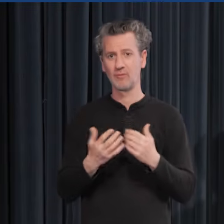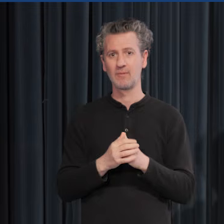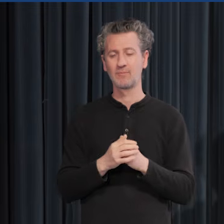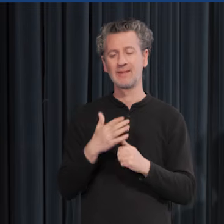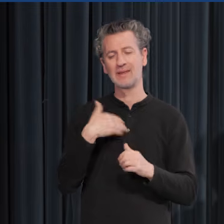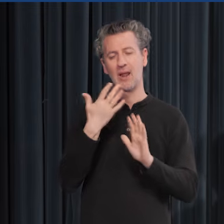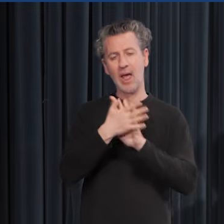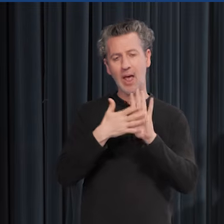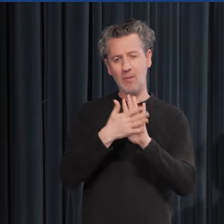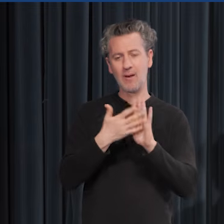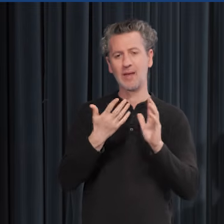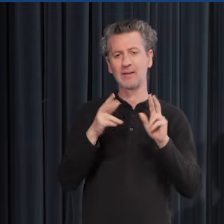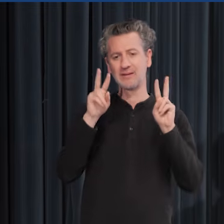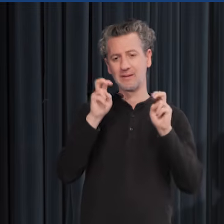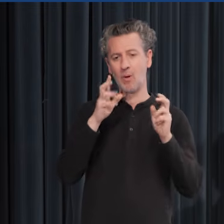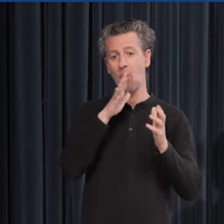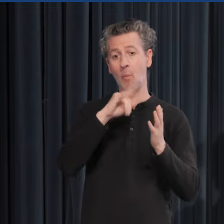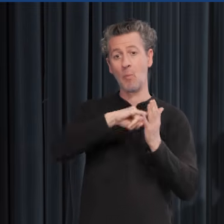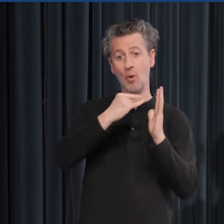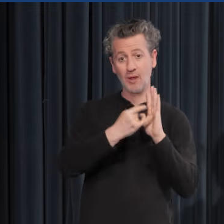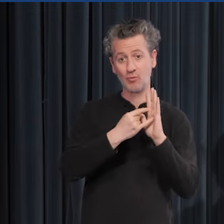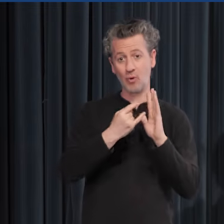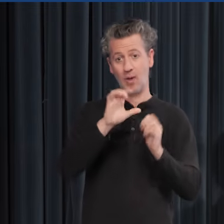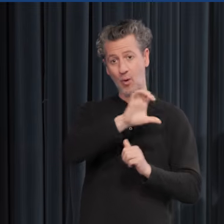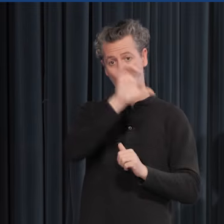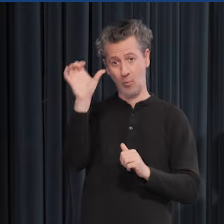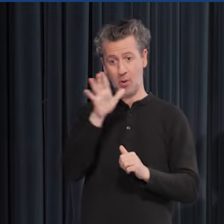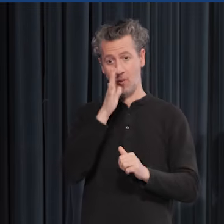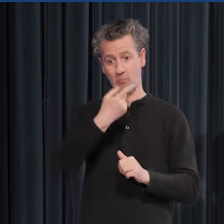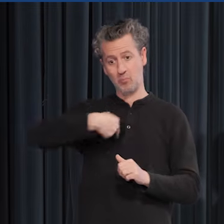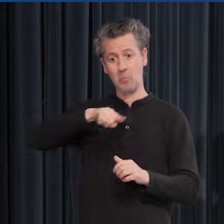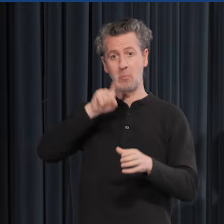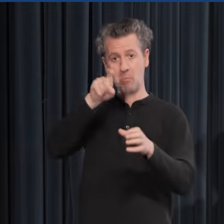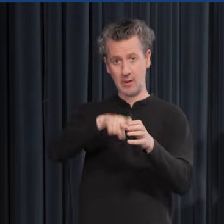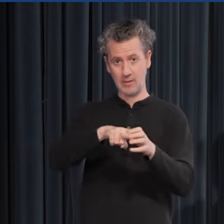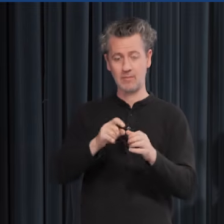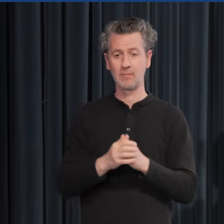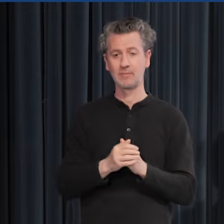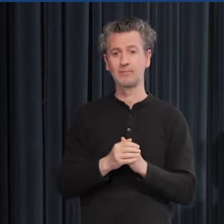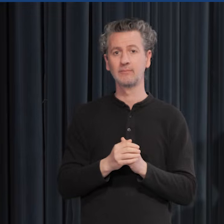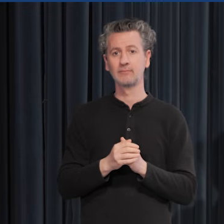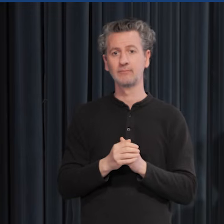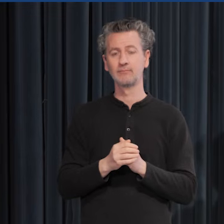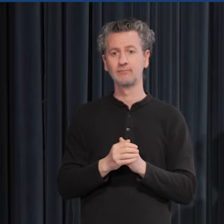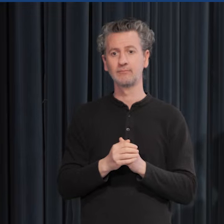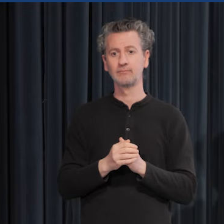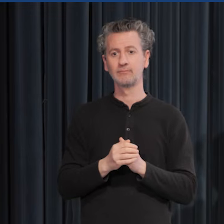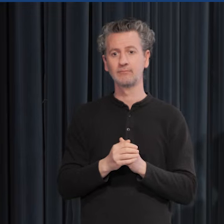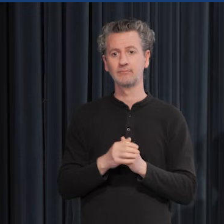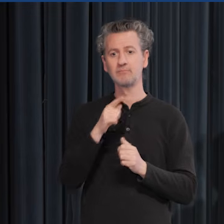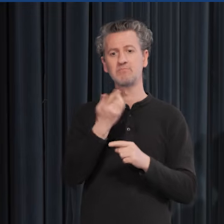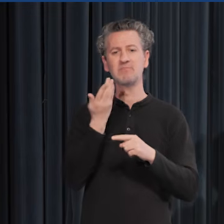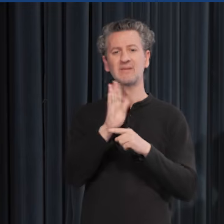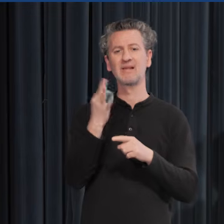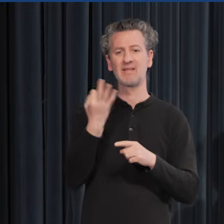gustaría hablar de un proyecto europeo en el que estamos participando. Se llama InsideCov y presenta una